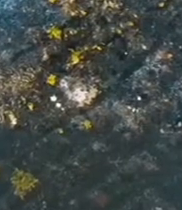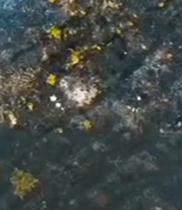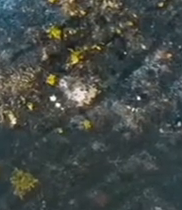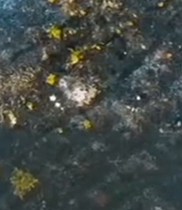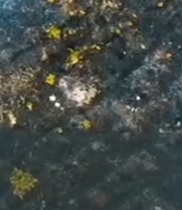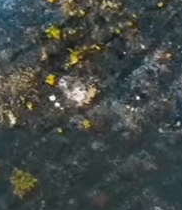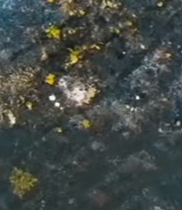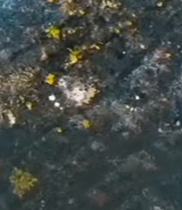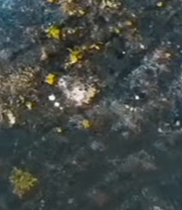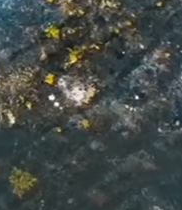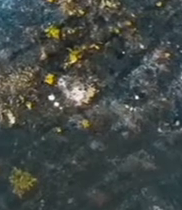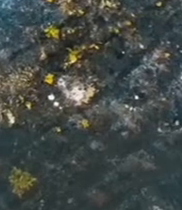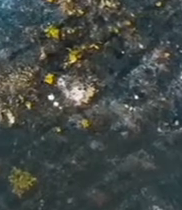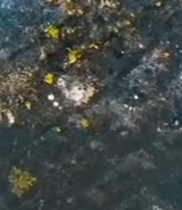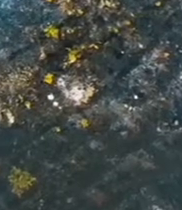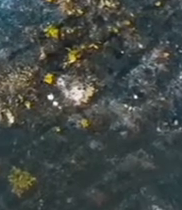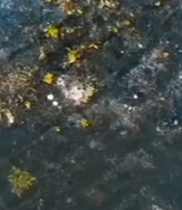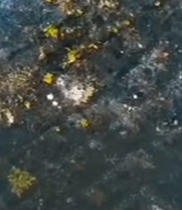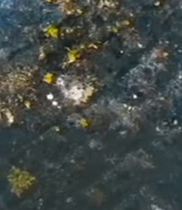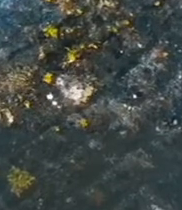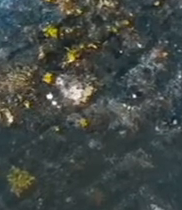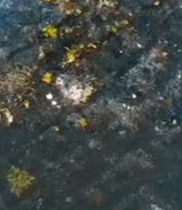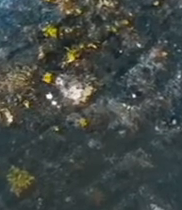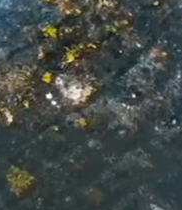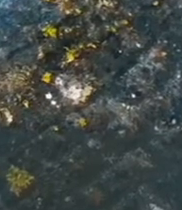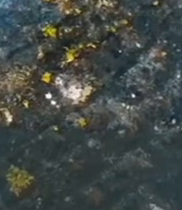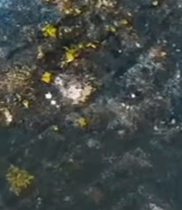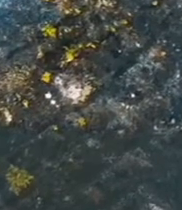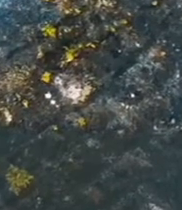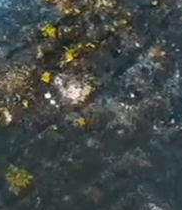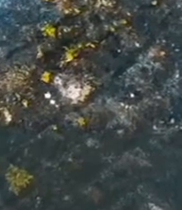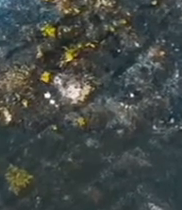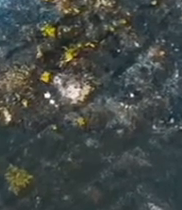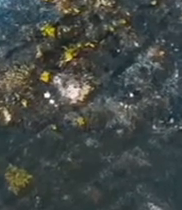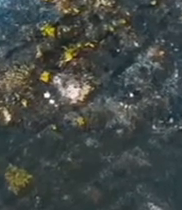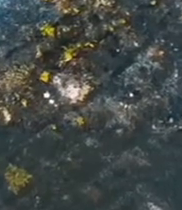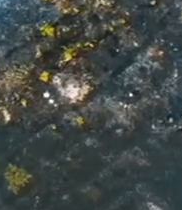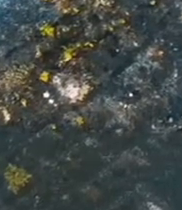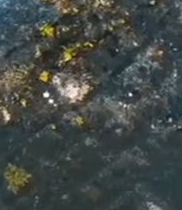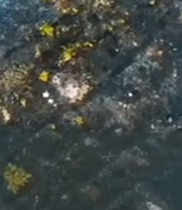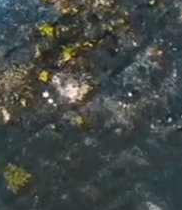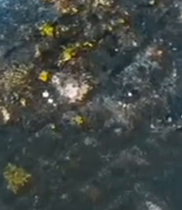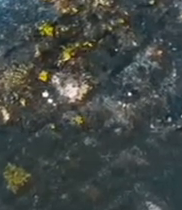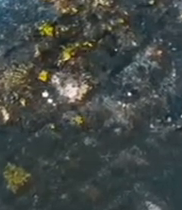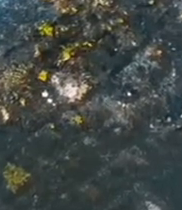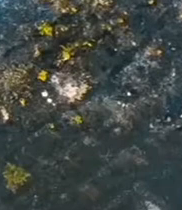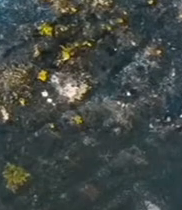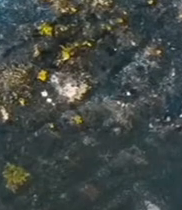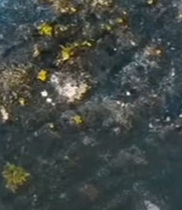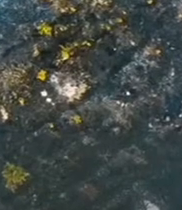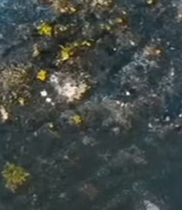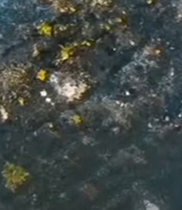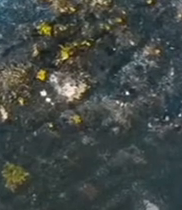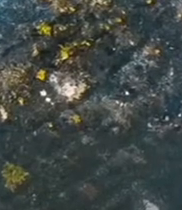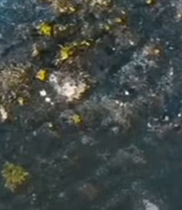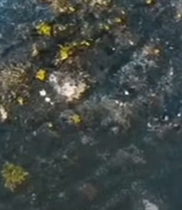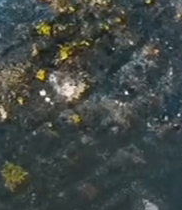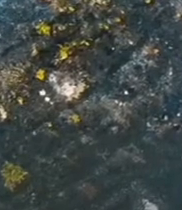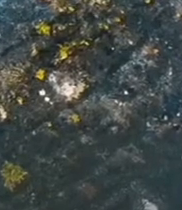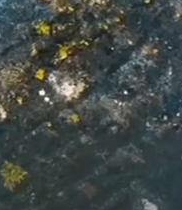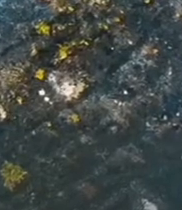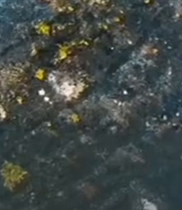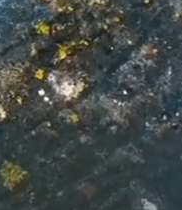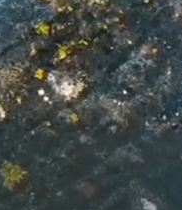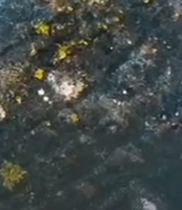porque tendemos a pensar, oh, es una gran idea, hacer esto. Pero no necesariamente